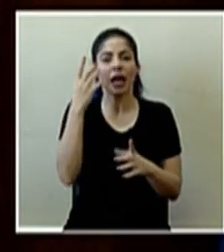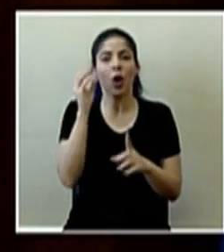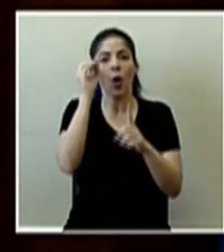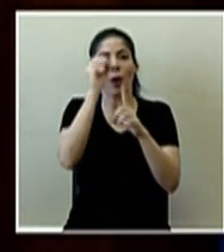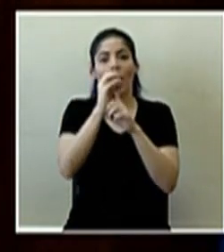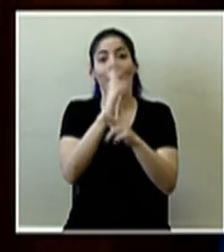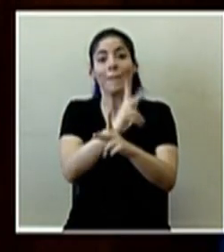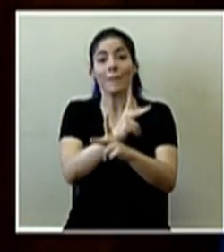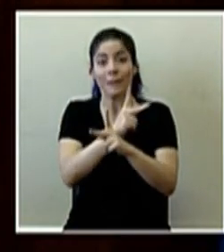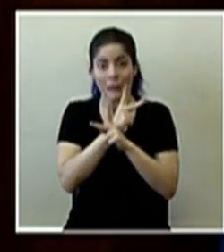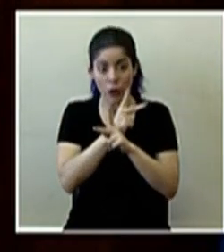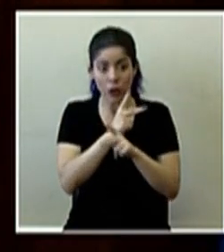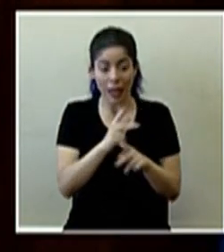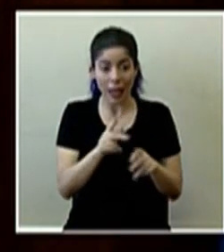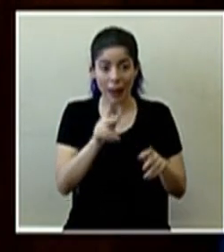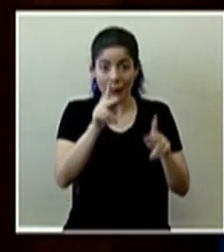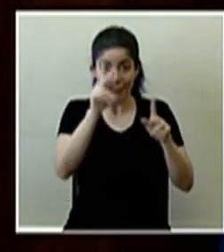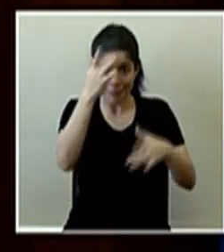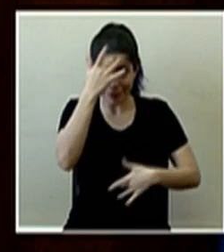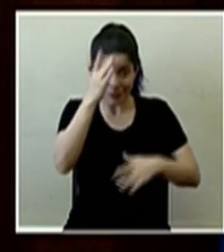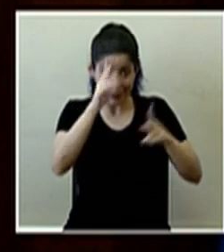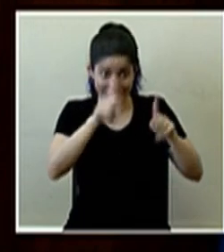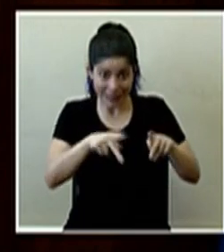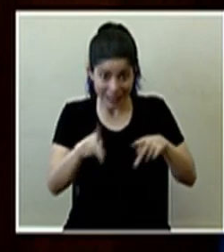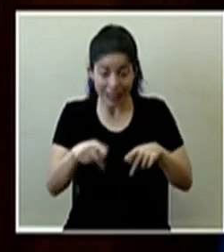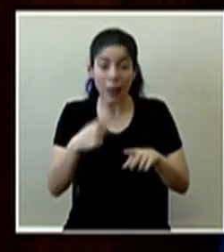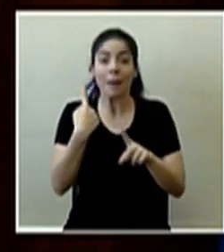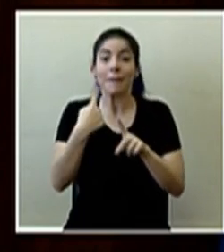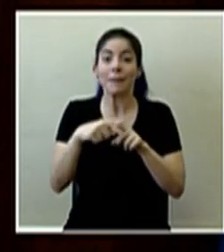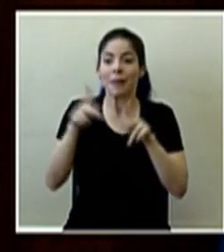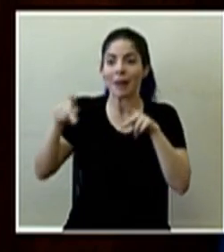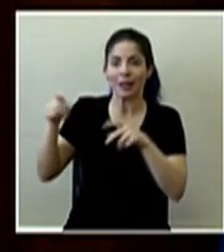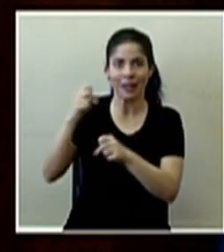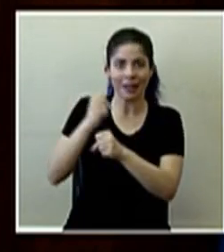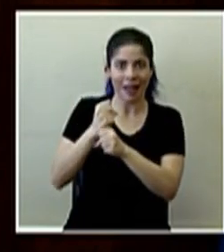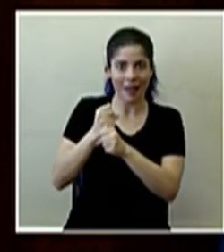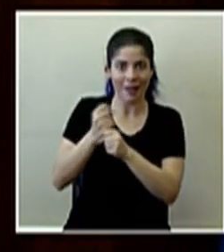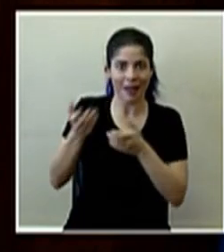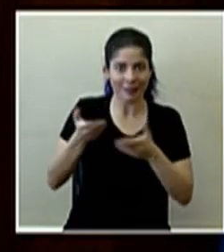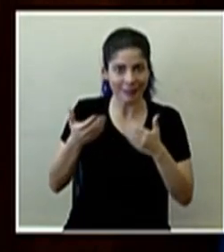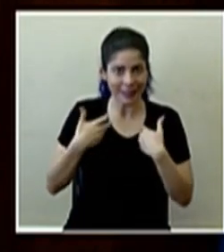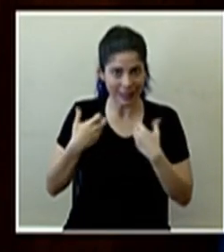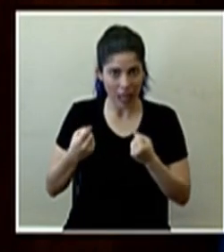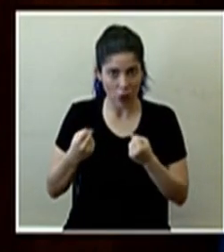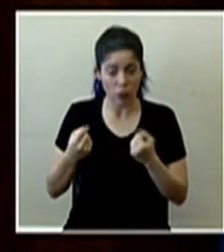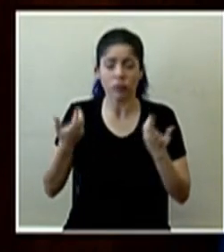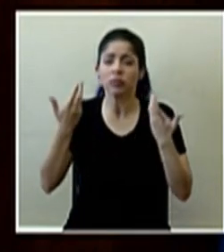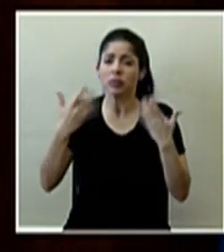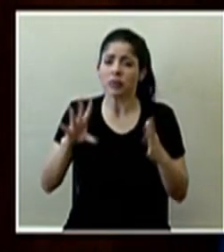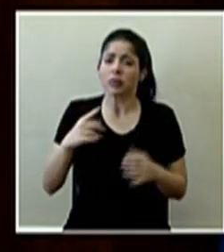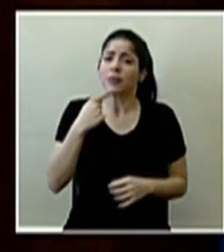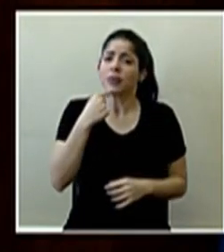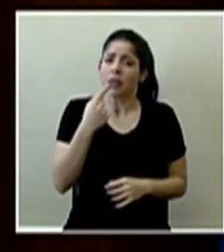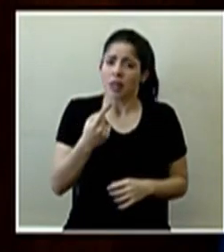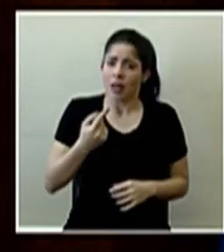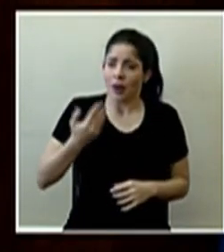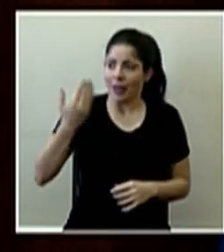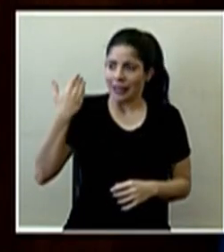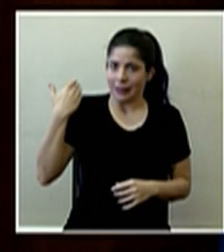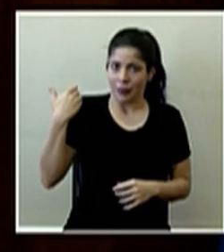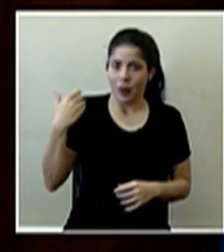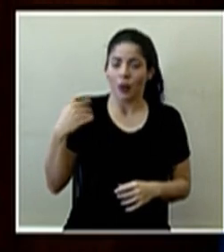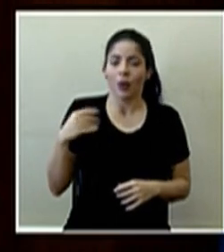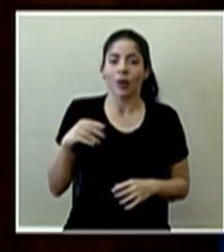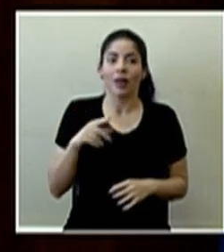tanto a los pacientes como a los funcionarios de la salud. Hemos dicho en días